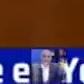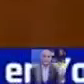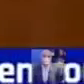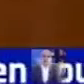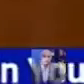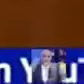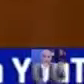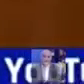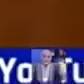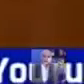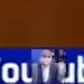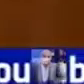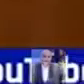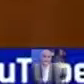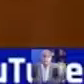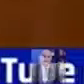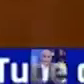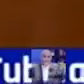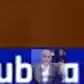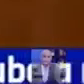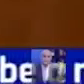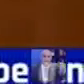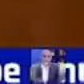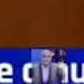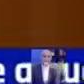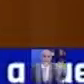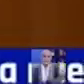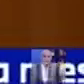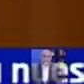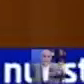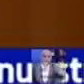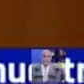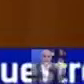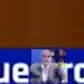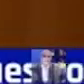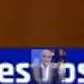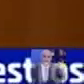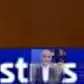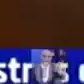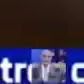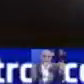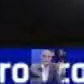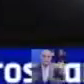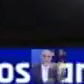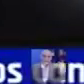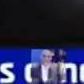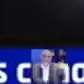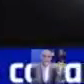interesa a la gente, y eso se ve en este enfrentamiento con la